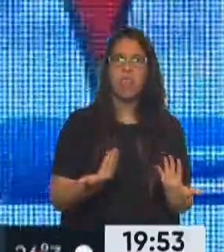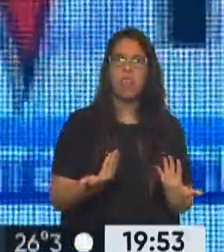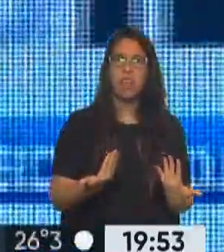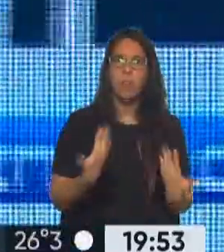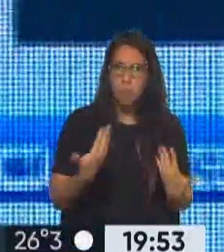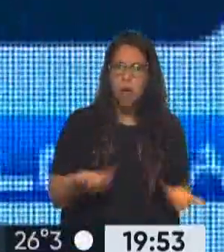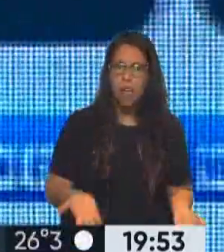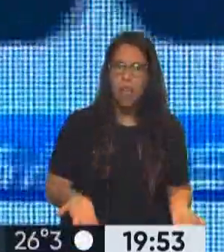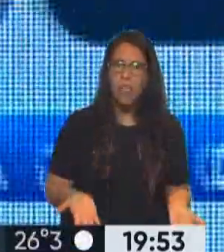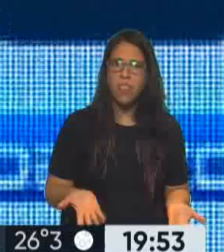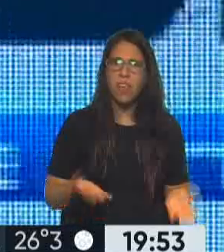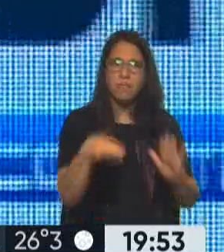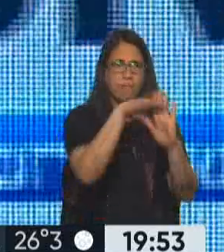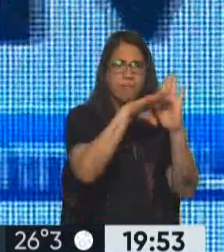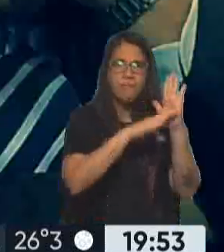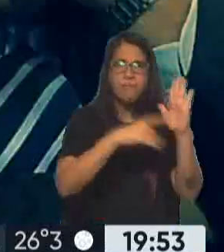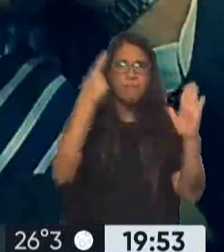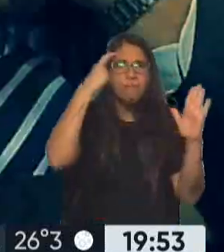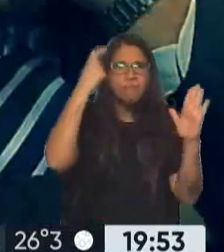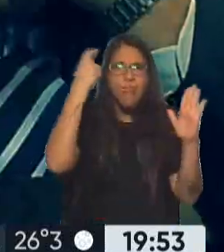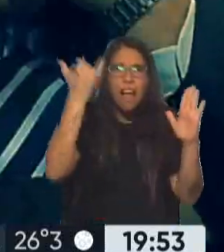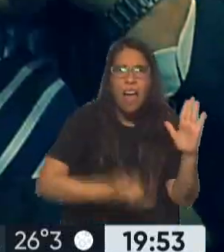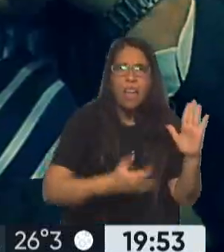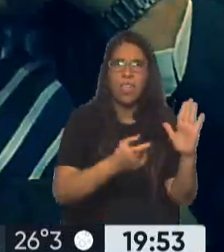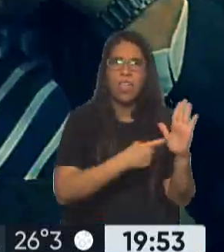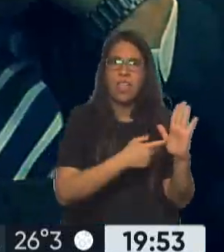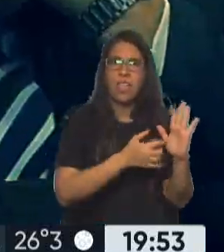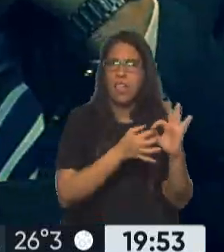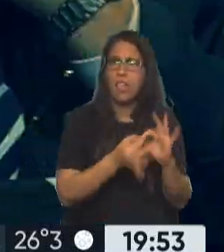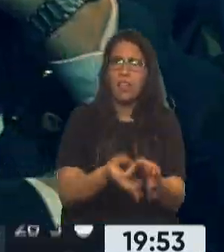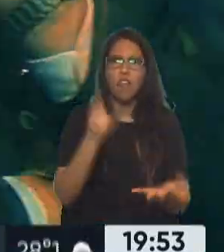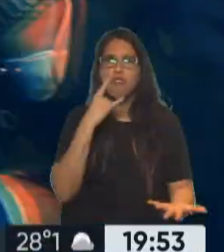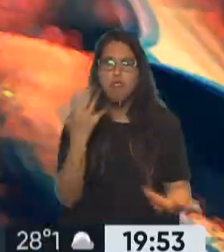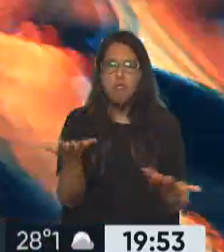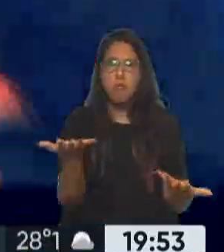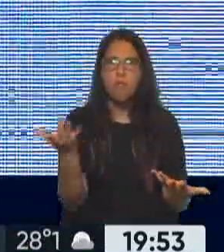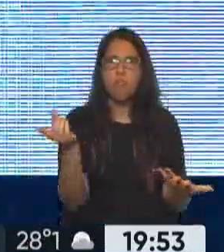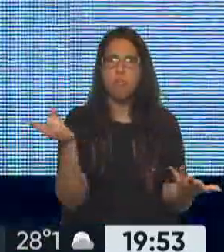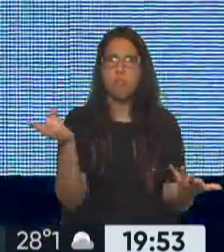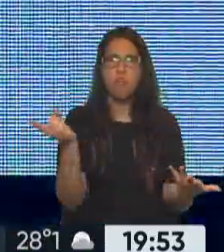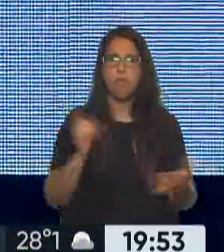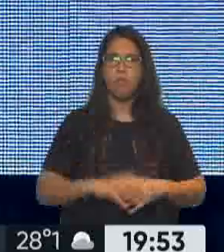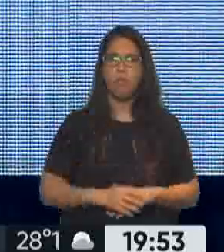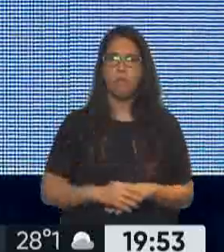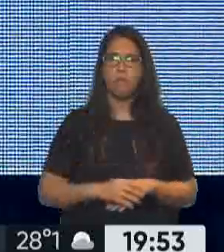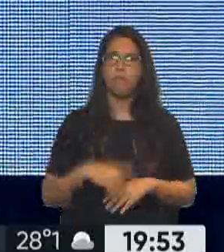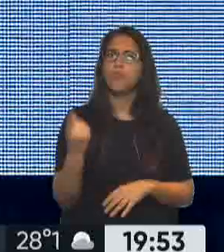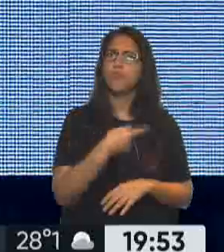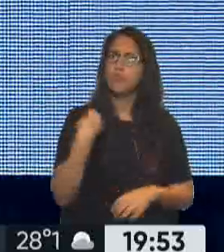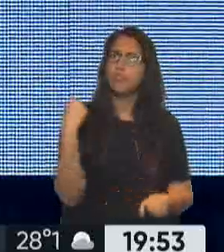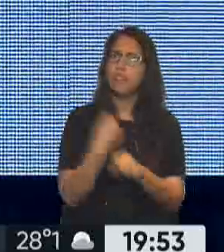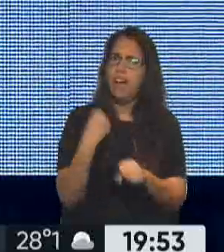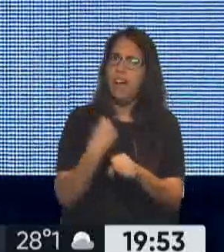implementable, tiene sentido común, es práctico y no es dogmático. Vamos a trabajar